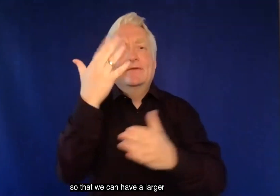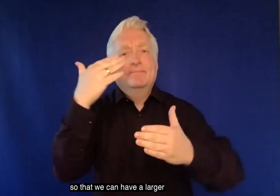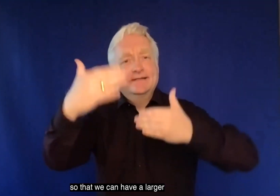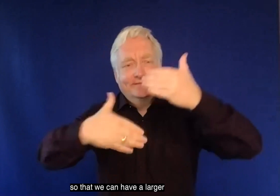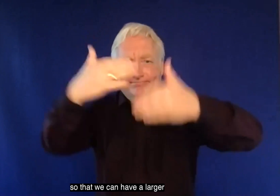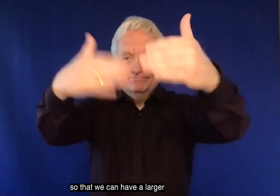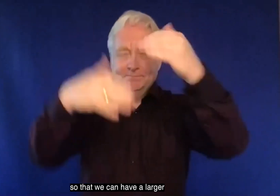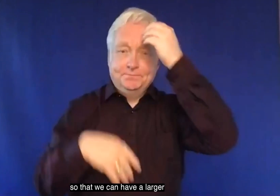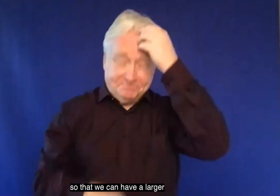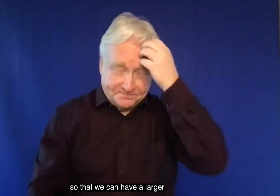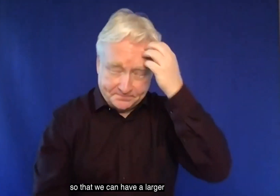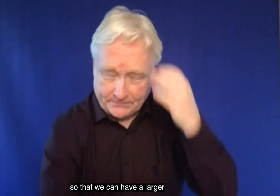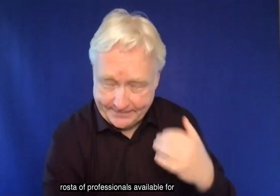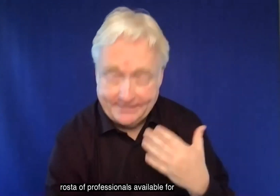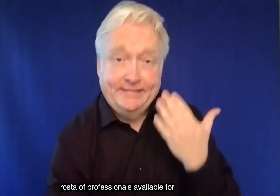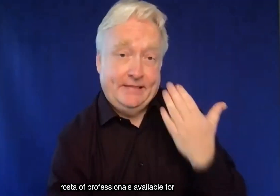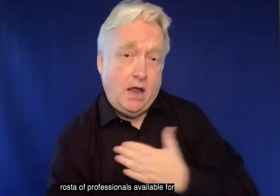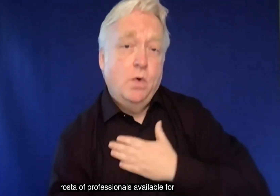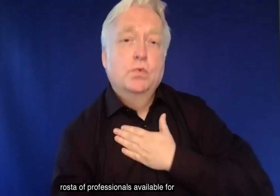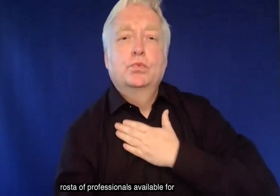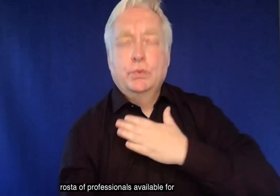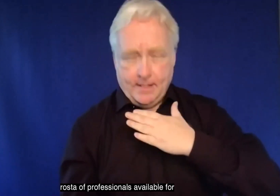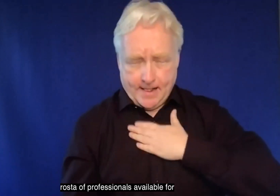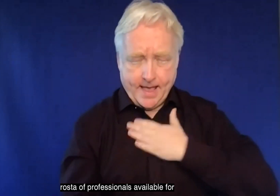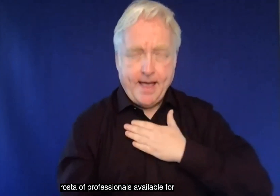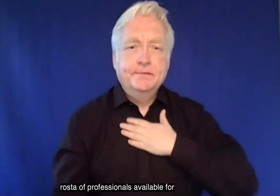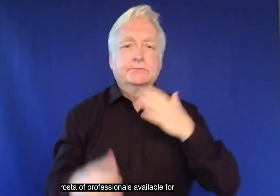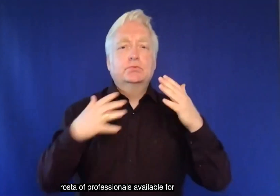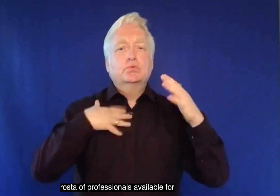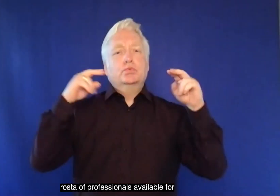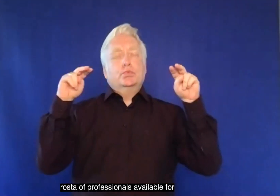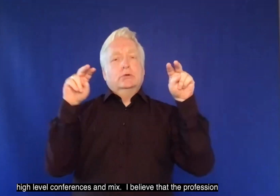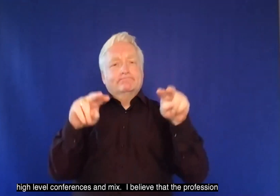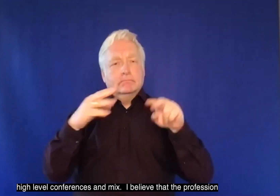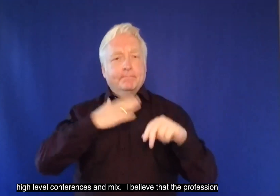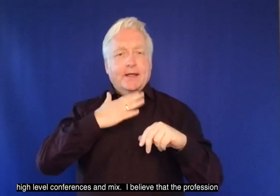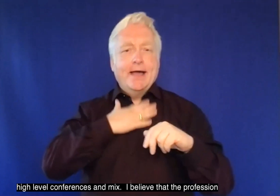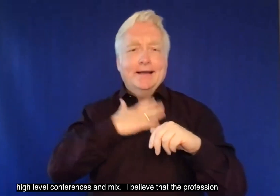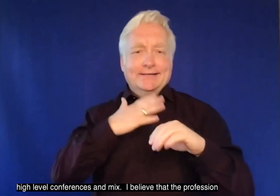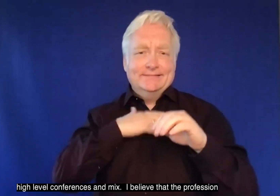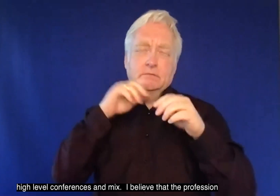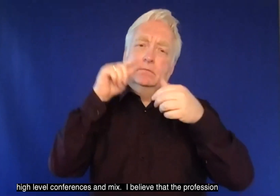conferencias a alto nivel. Creo que la profesión se está desarrollando y estamos en un momento, bueno, pues muy